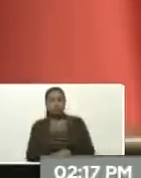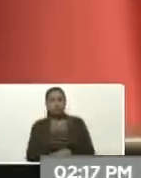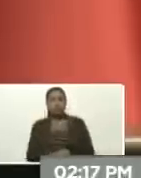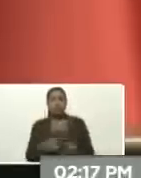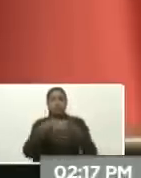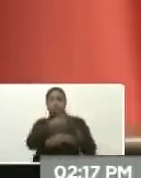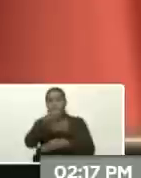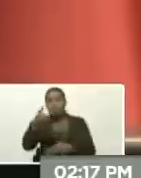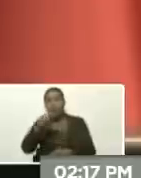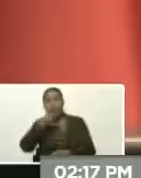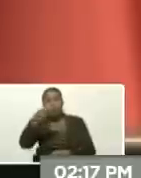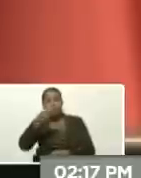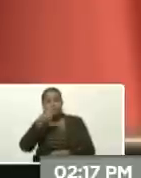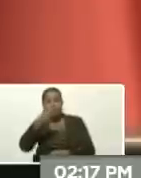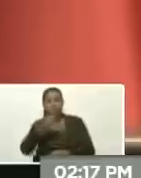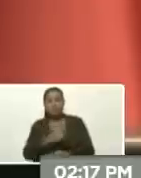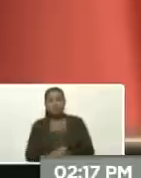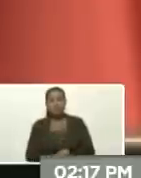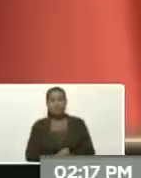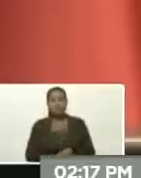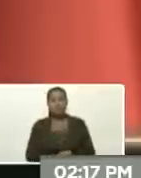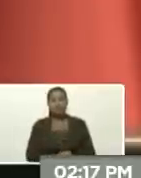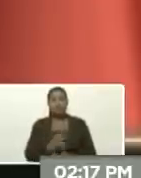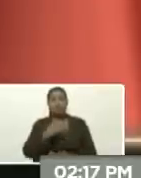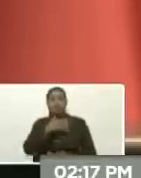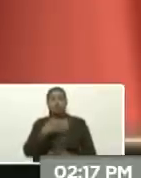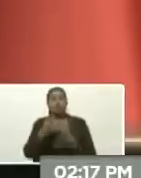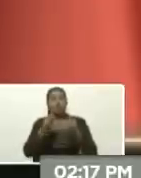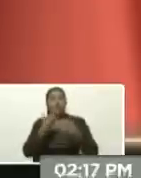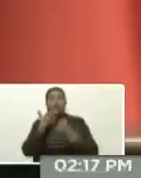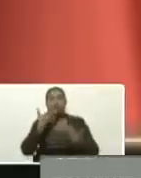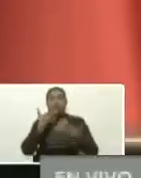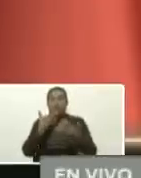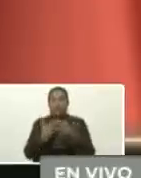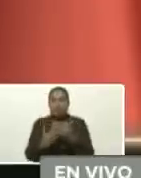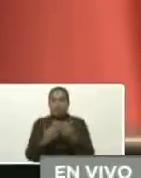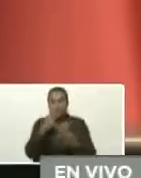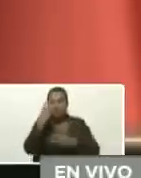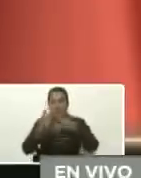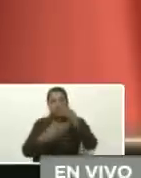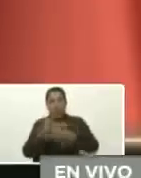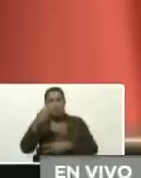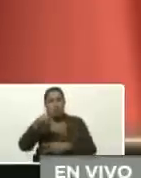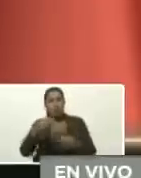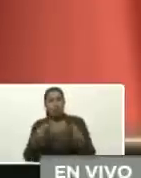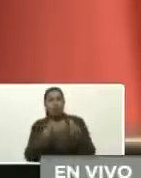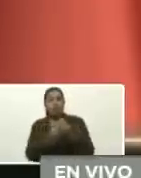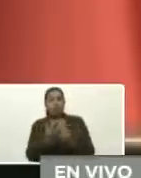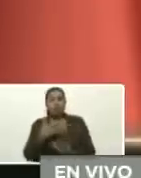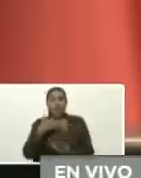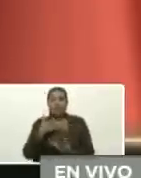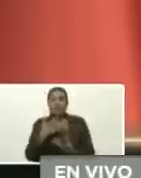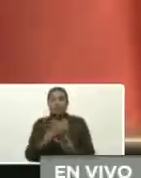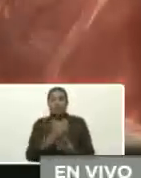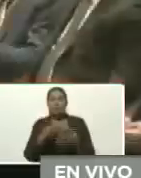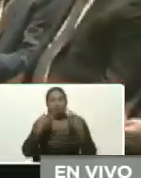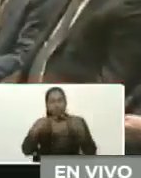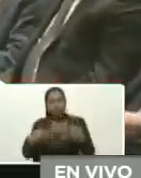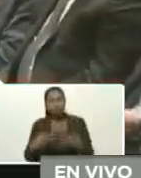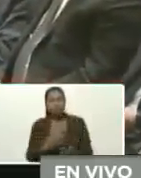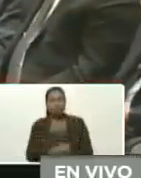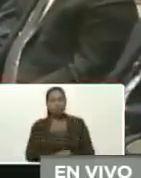prensa, les quiero agradecer por su visita con mis sentimientos muy sinceros